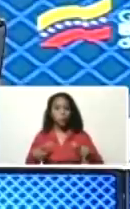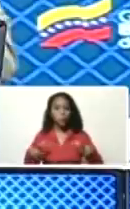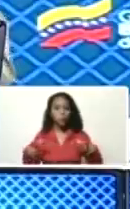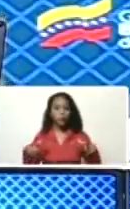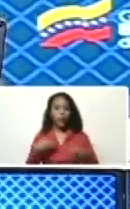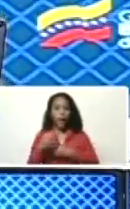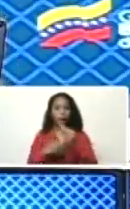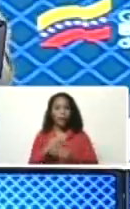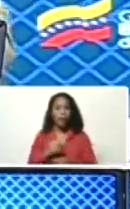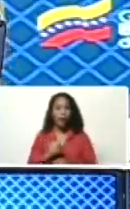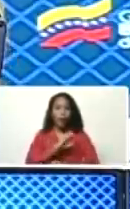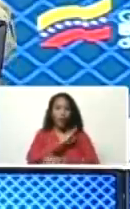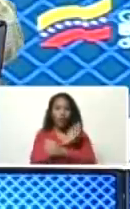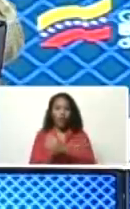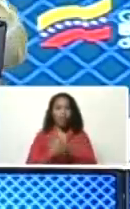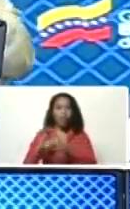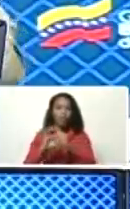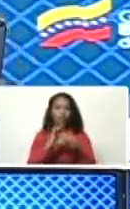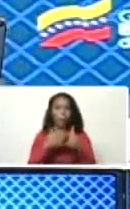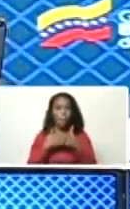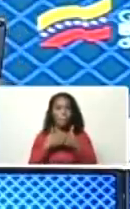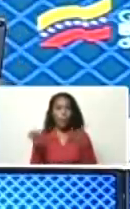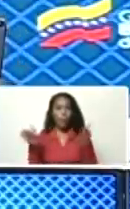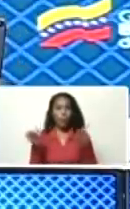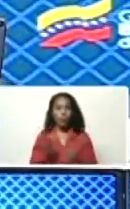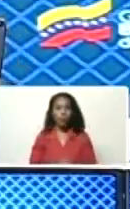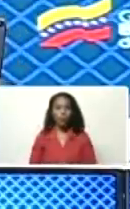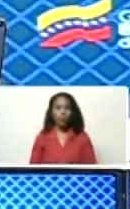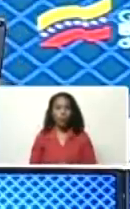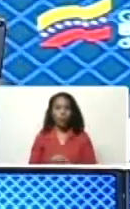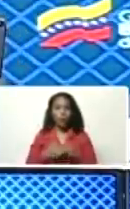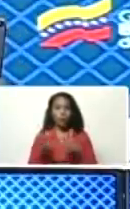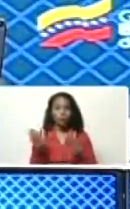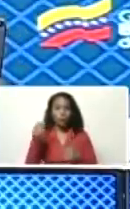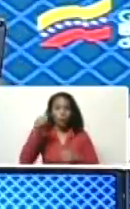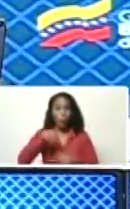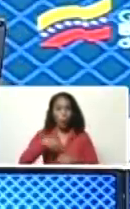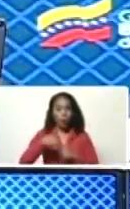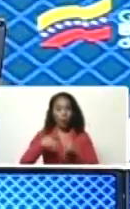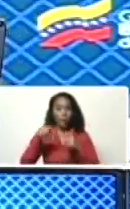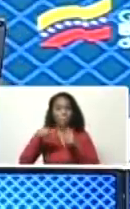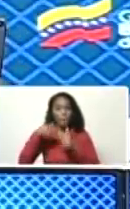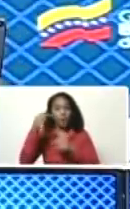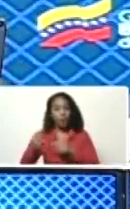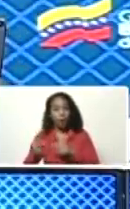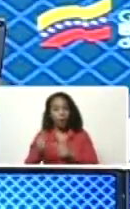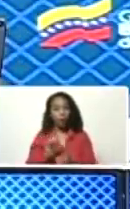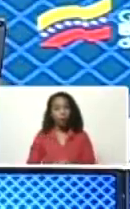acumulan fuerza, que abren puertas. Se abre una puerta hoy, se abre otra puerta mañana.